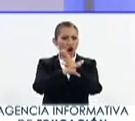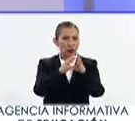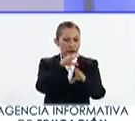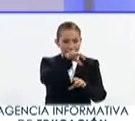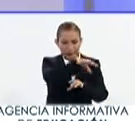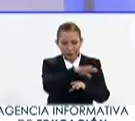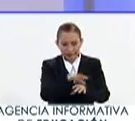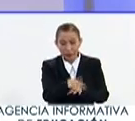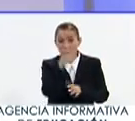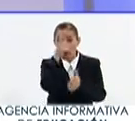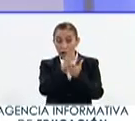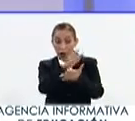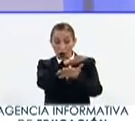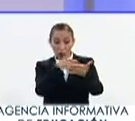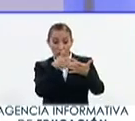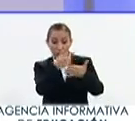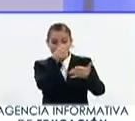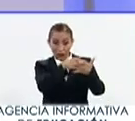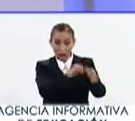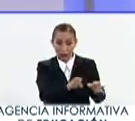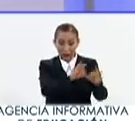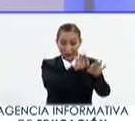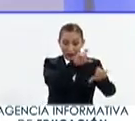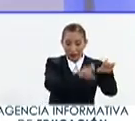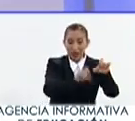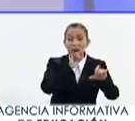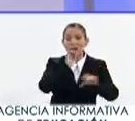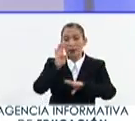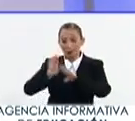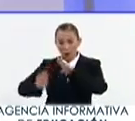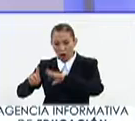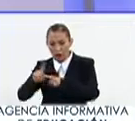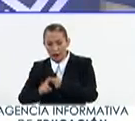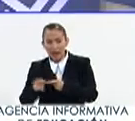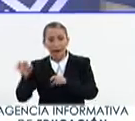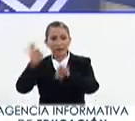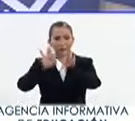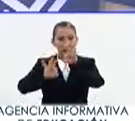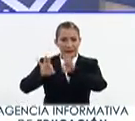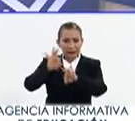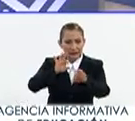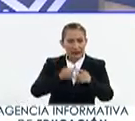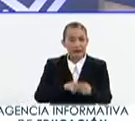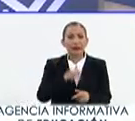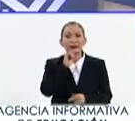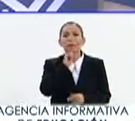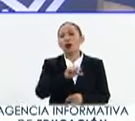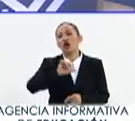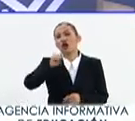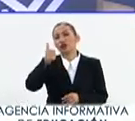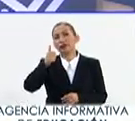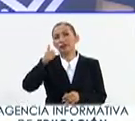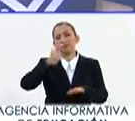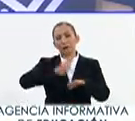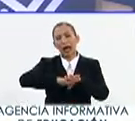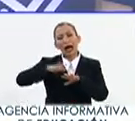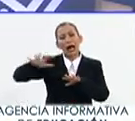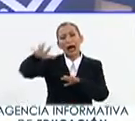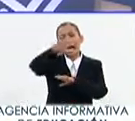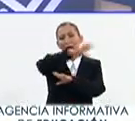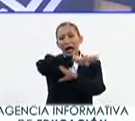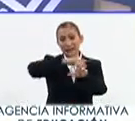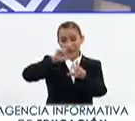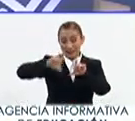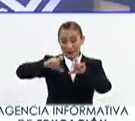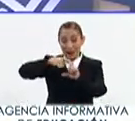es la importancia de la tabla periódica en química, o sea, es en biología, es en física, y también hay otras cosas alrededor